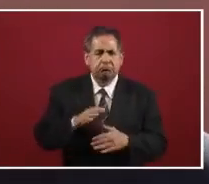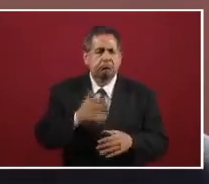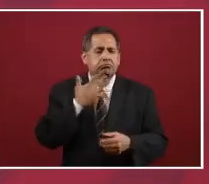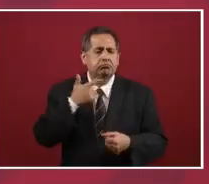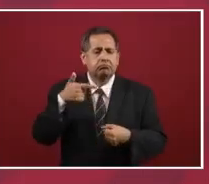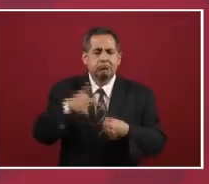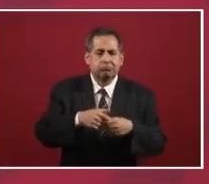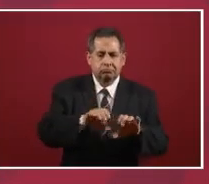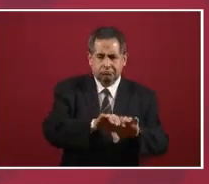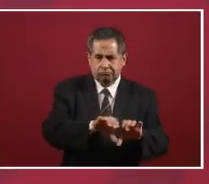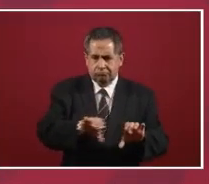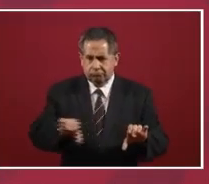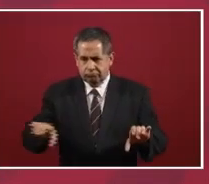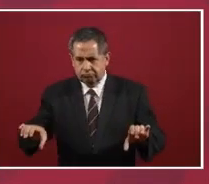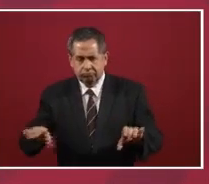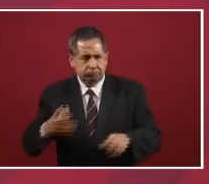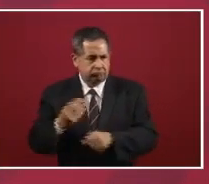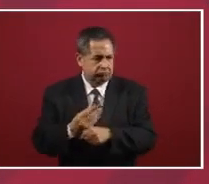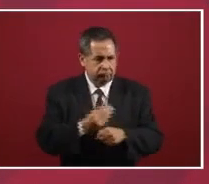gasoductos.